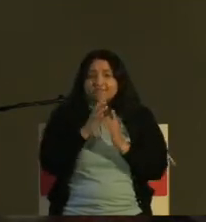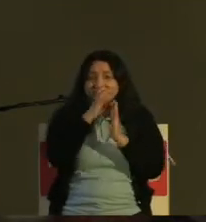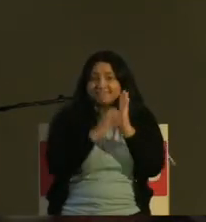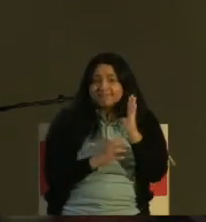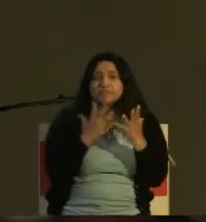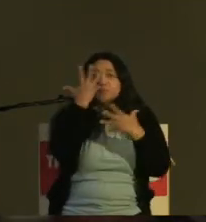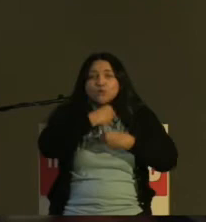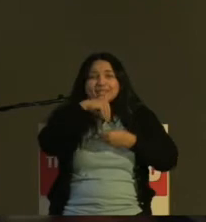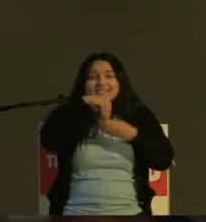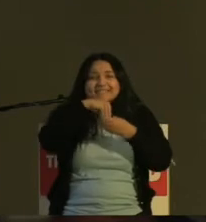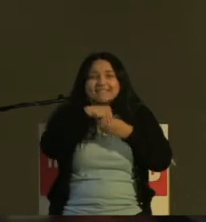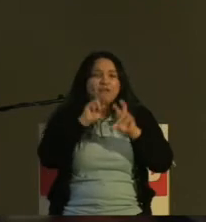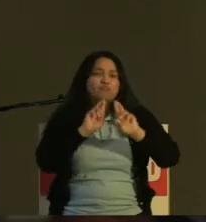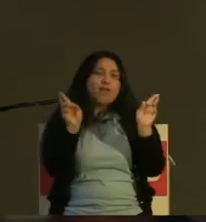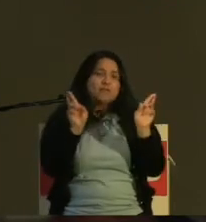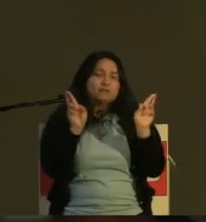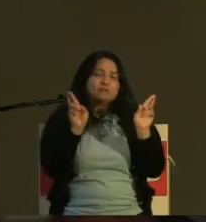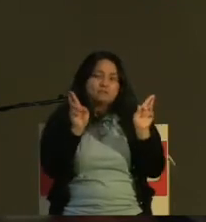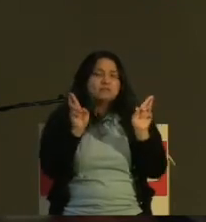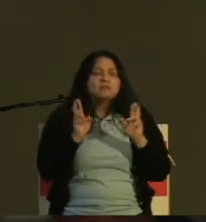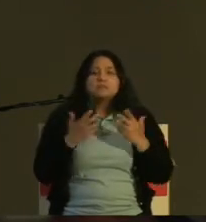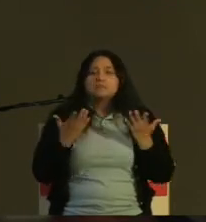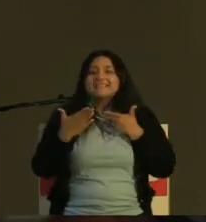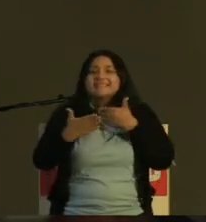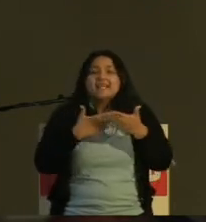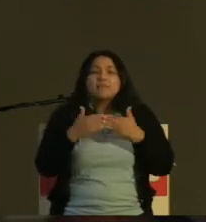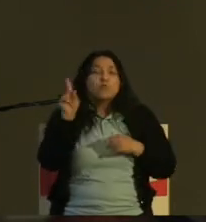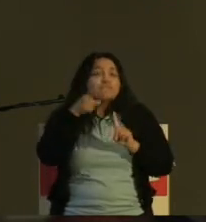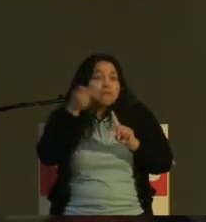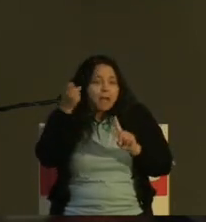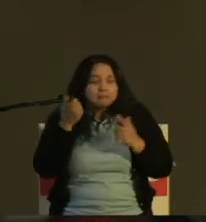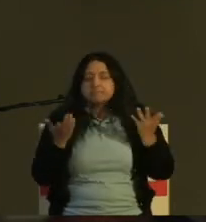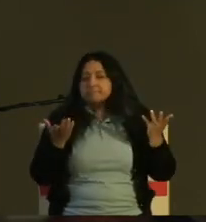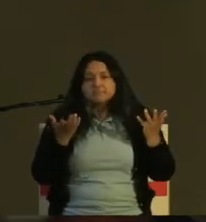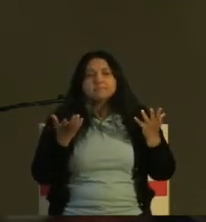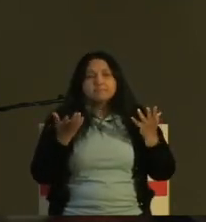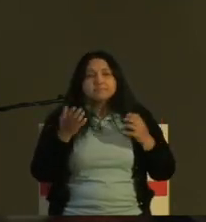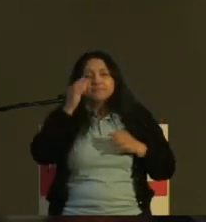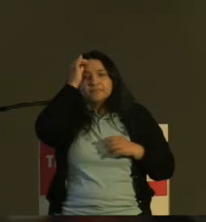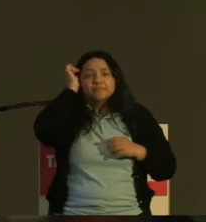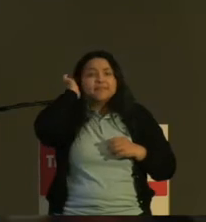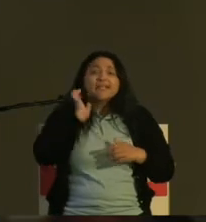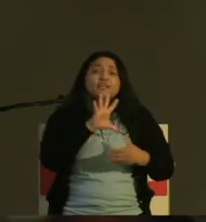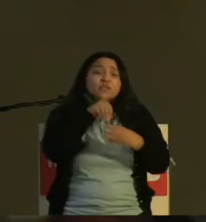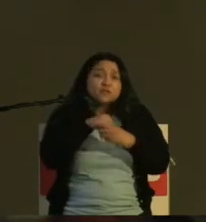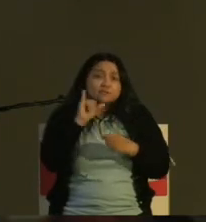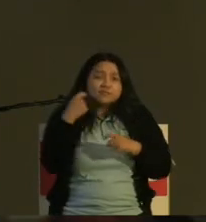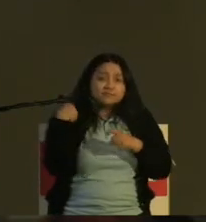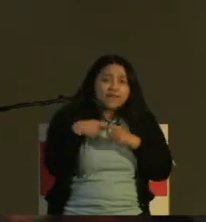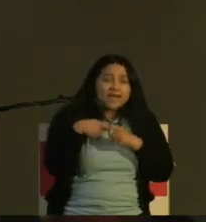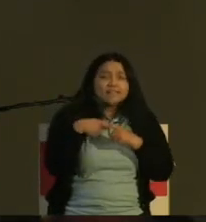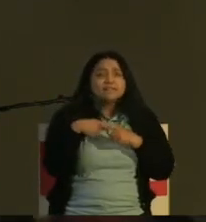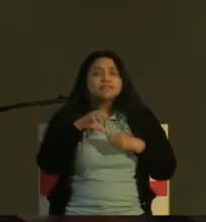mismo plantee, no en virtud de dónde viene. Incluso para el español, en castellano,